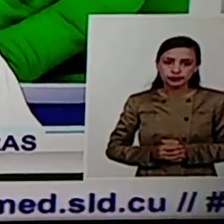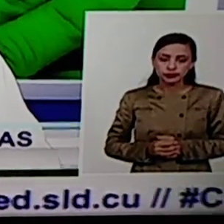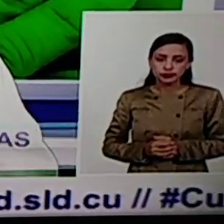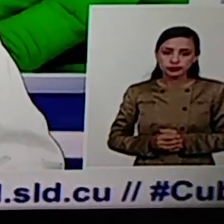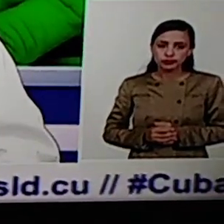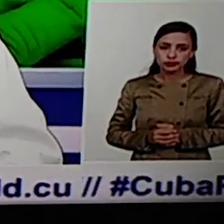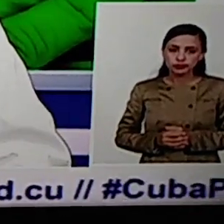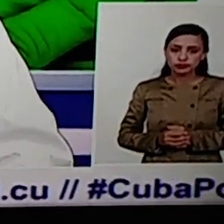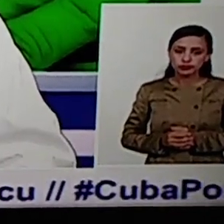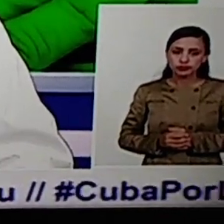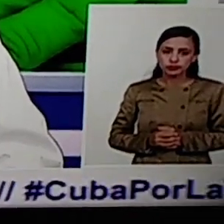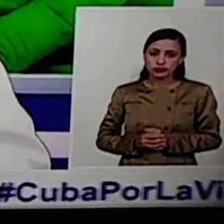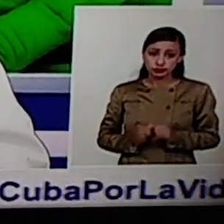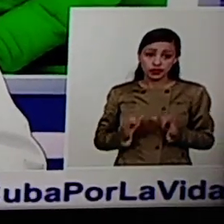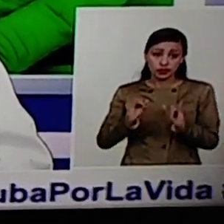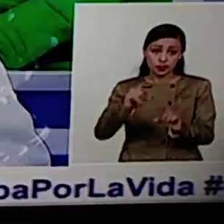diagnostican